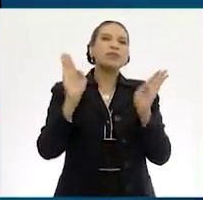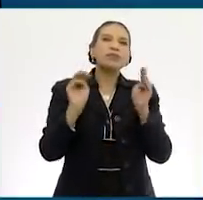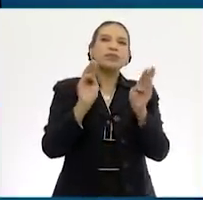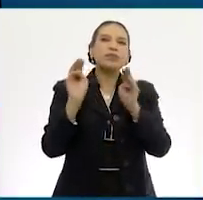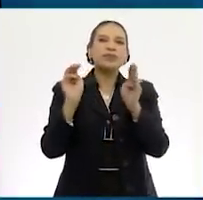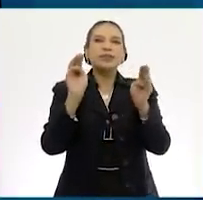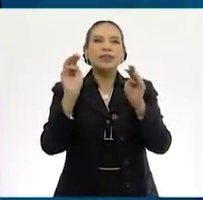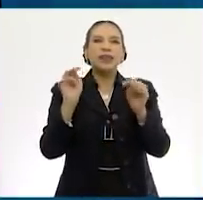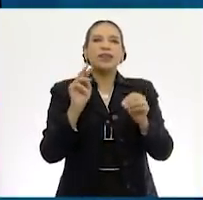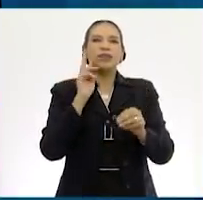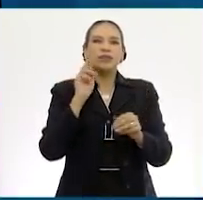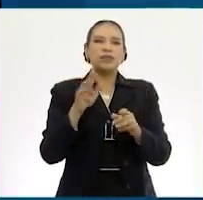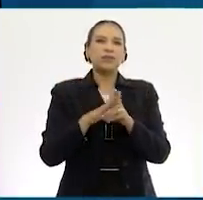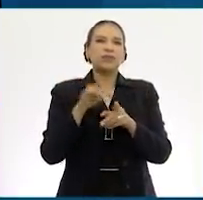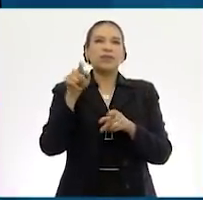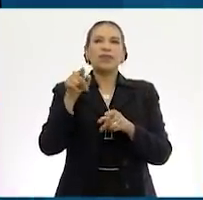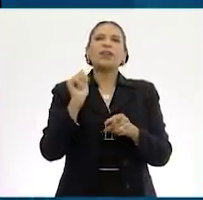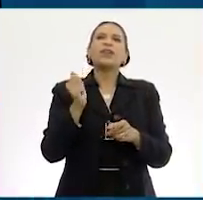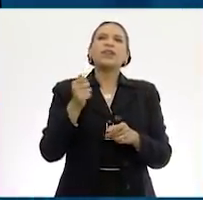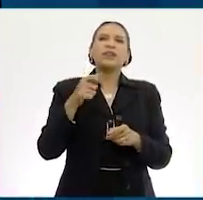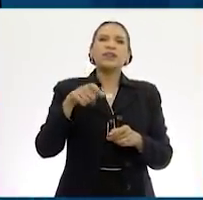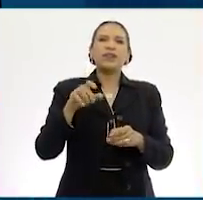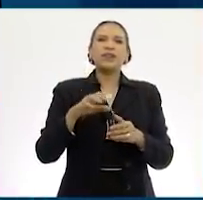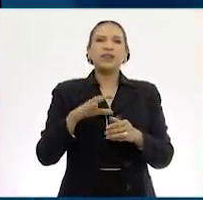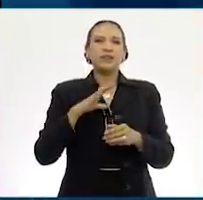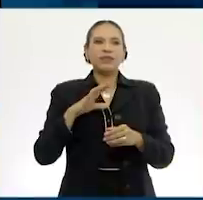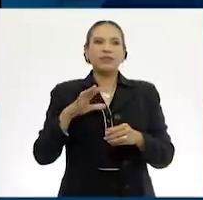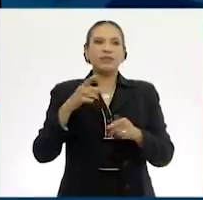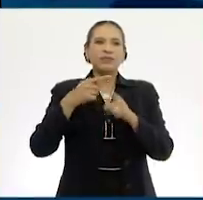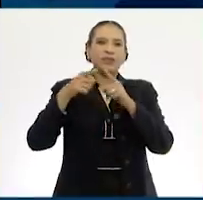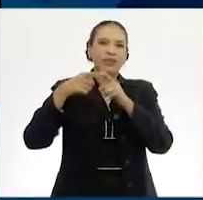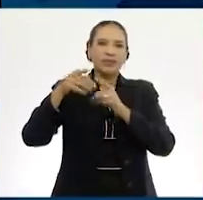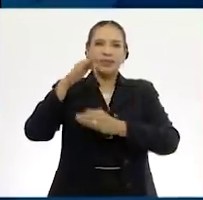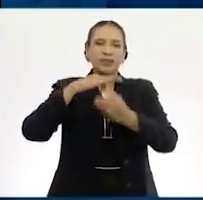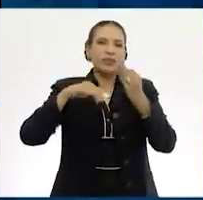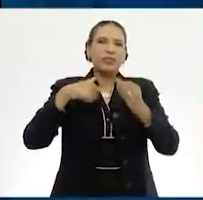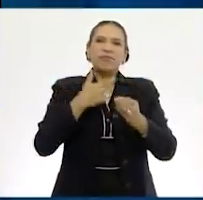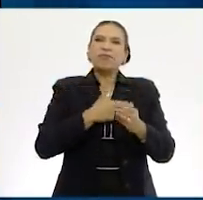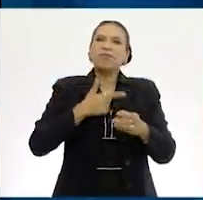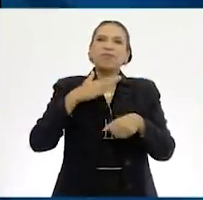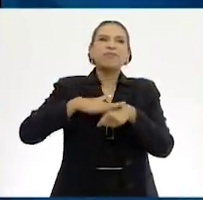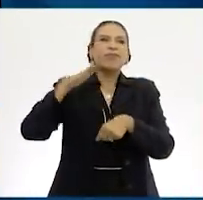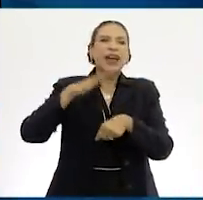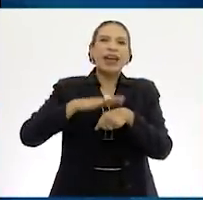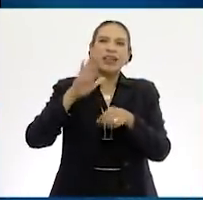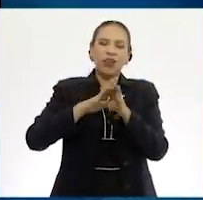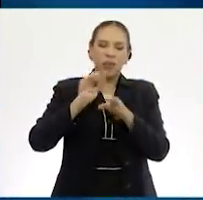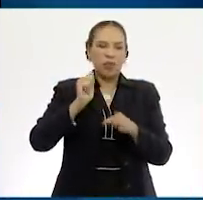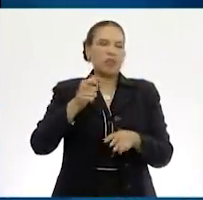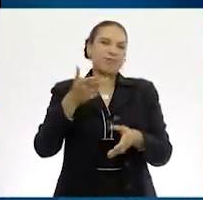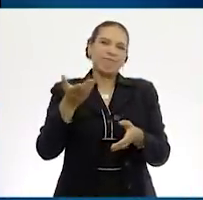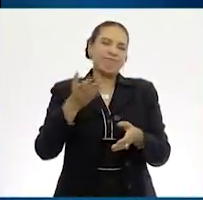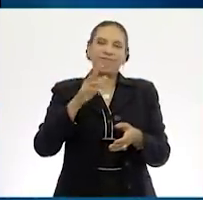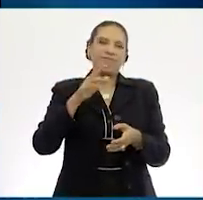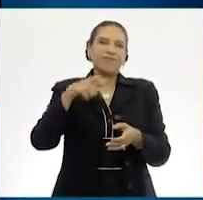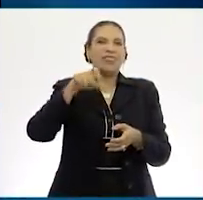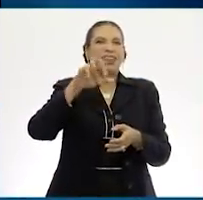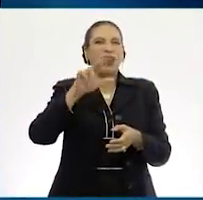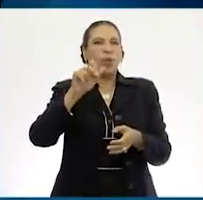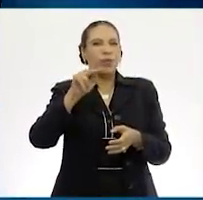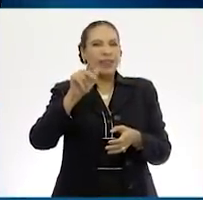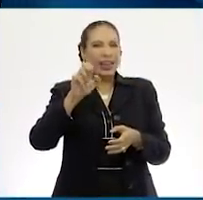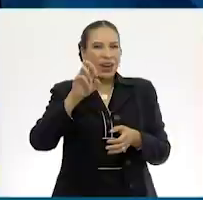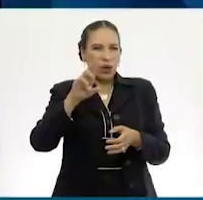no entendí. ¿Son quiróptedos o más? A mí me suena más como a helicópteros. Sí. No. Recuerden que